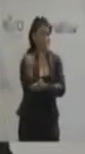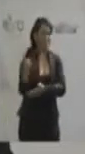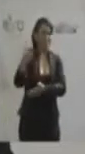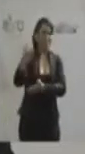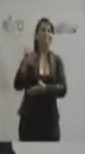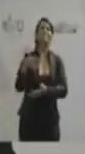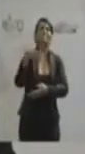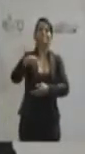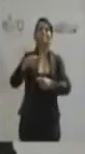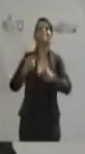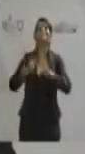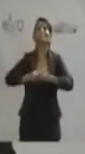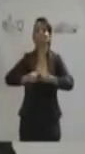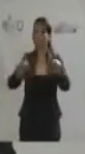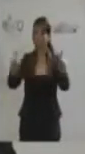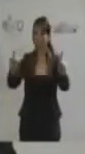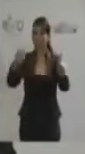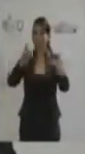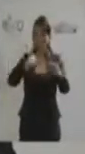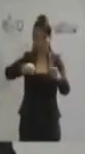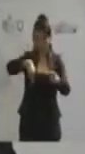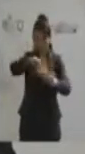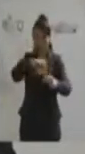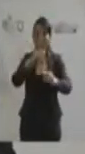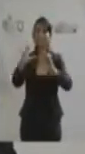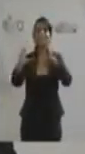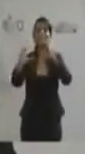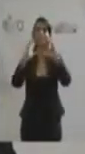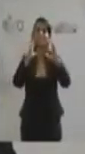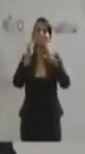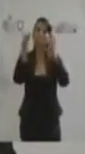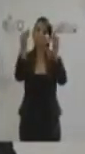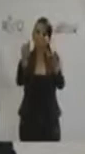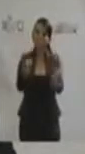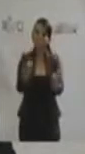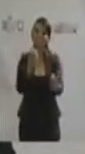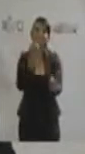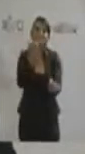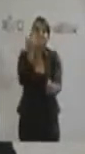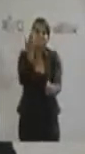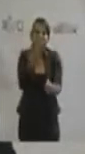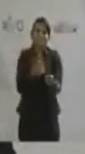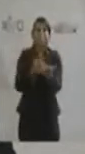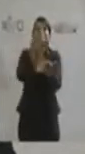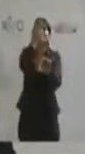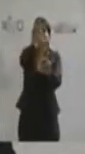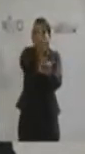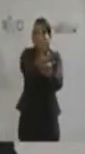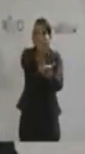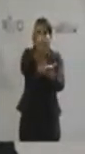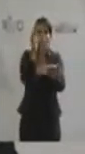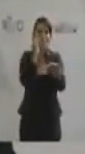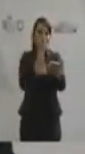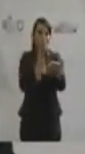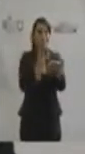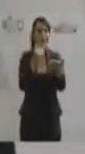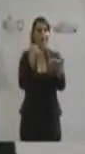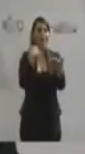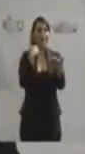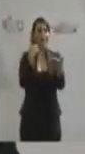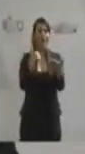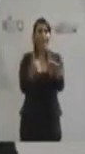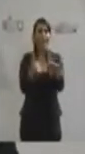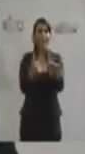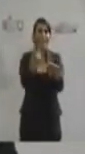de comunicarte lo que queremos para que tú puedas valorar las propuestas que te ofrezco para gobernar Querétaro y en